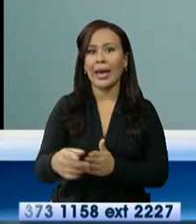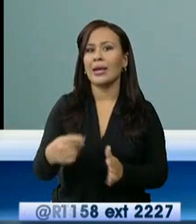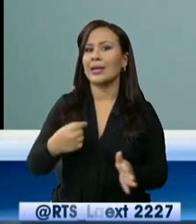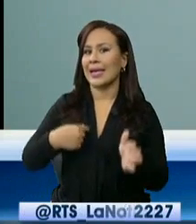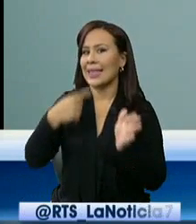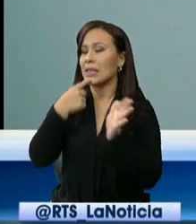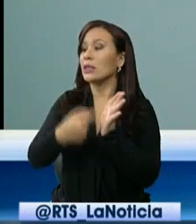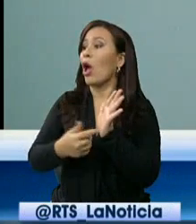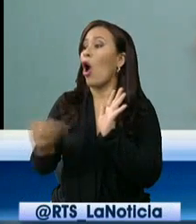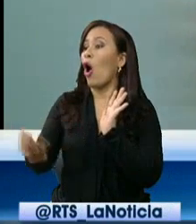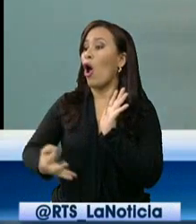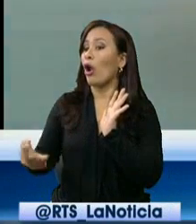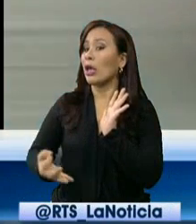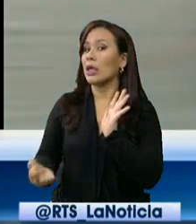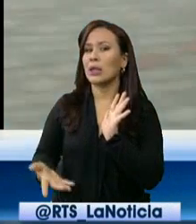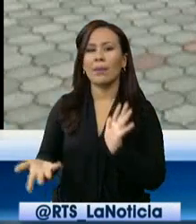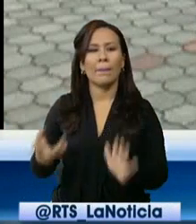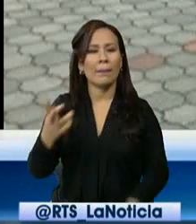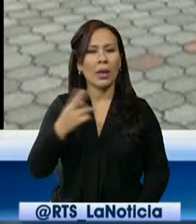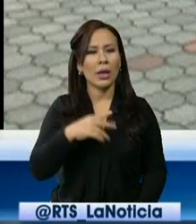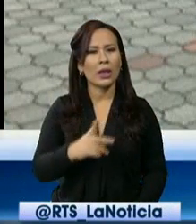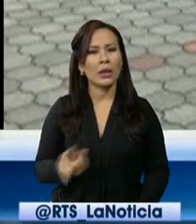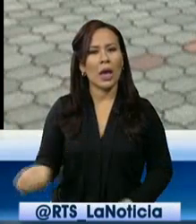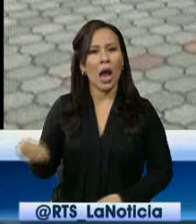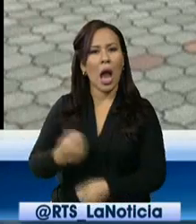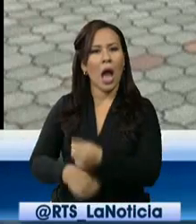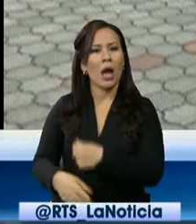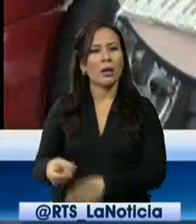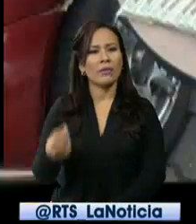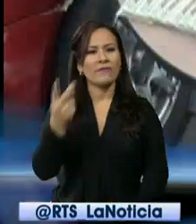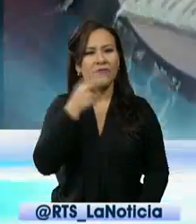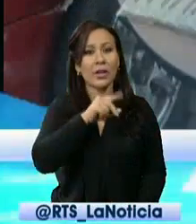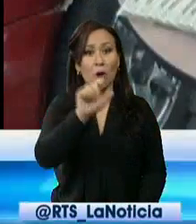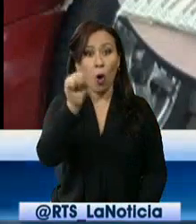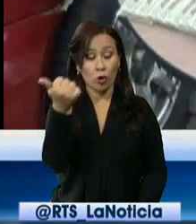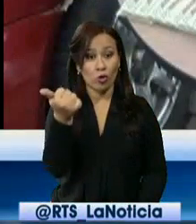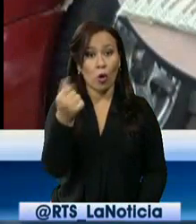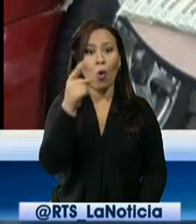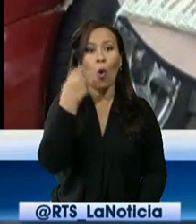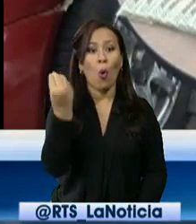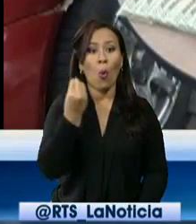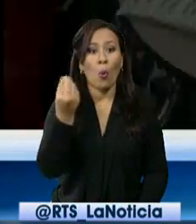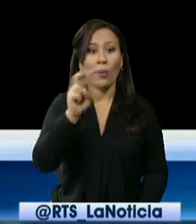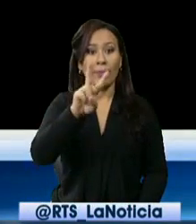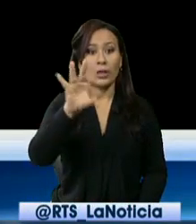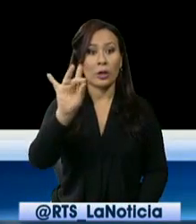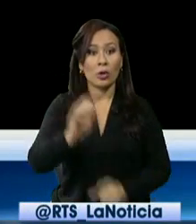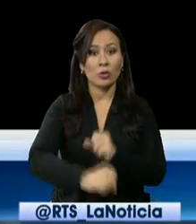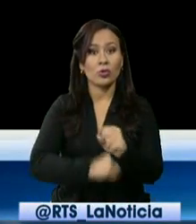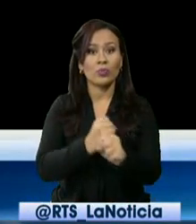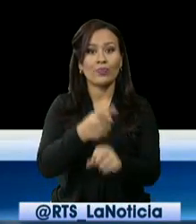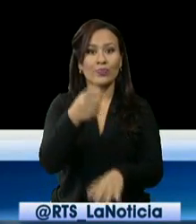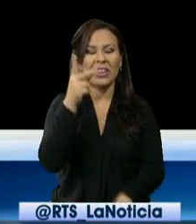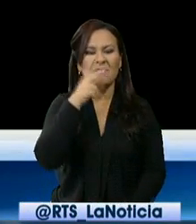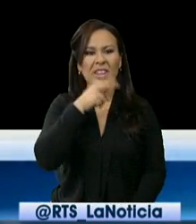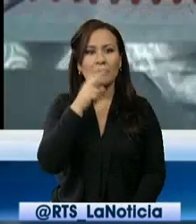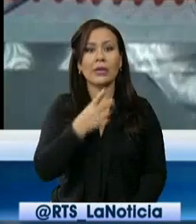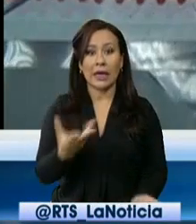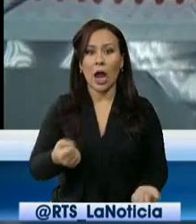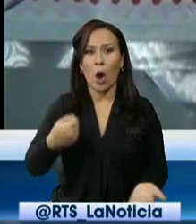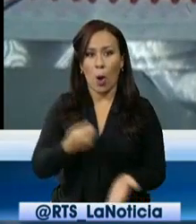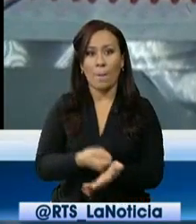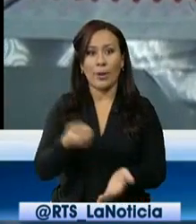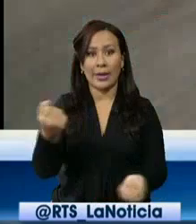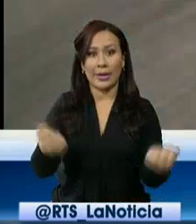algo legal. En otro caso, un joven de 28 años fue detenido por estafar a un ciudadano que pretendía comprar un